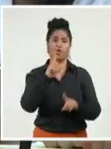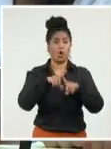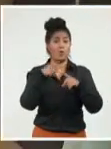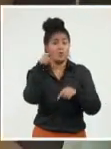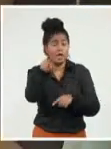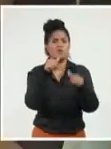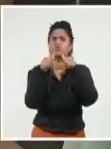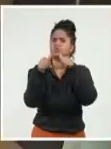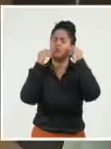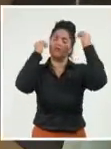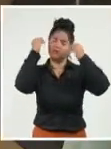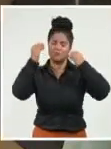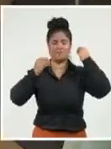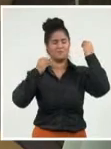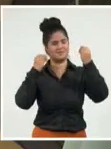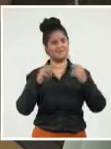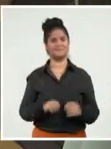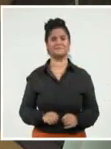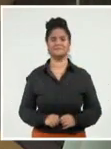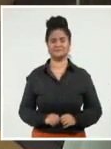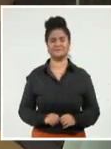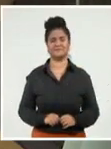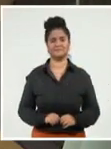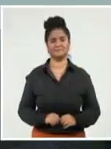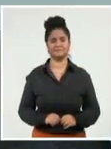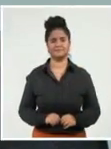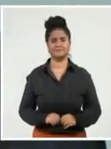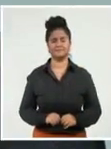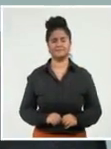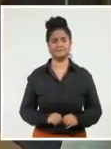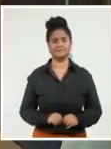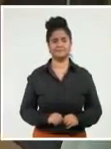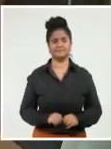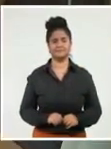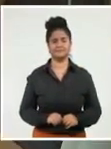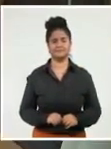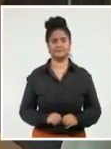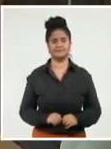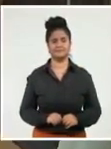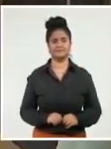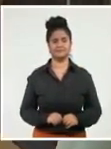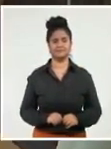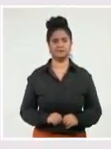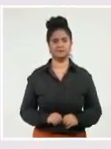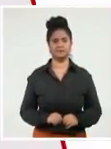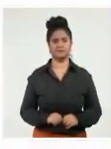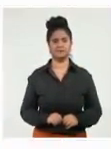personas que son. Wilmer Rodríguez Fernández, Sistema Informativo de la Televisión Cubana.